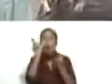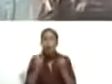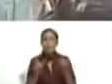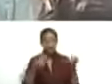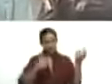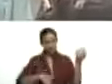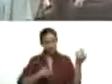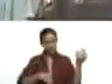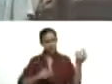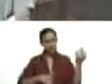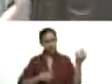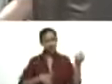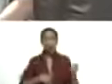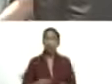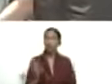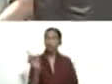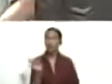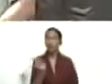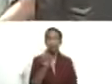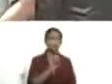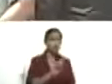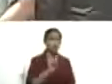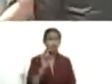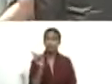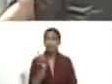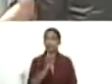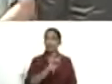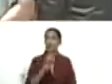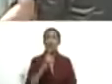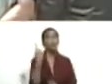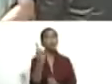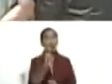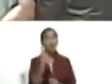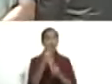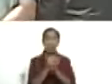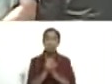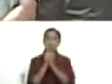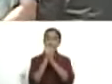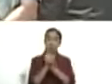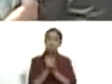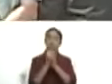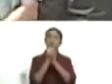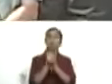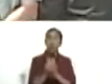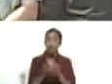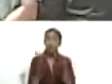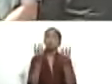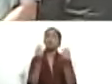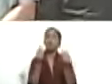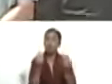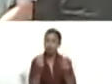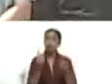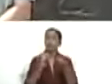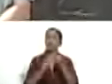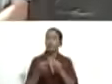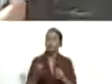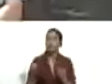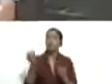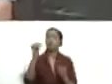No, no. No basta rezar, hacen falta muchas cosas